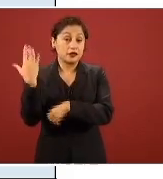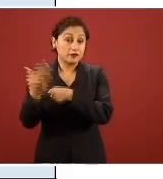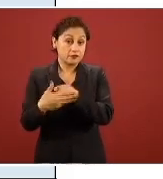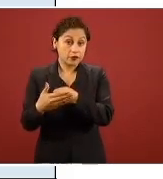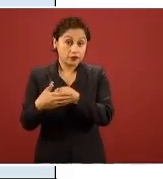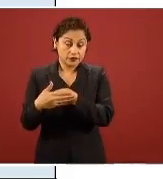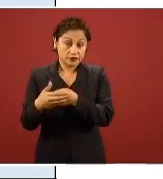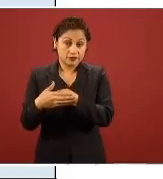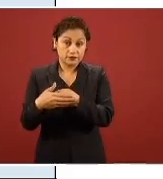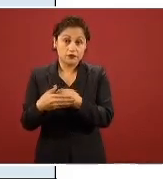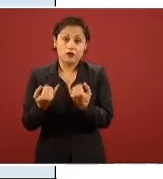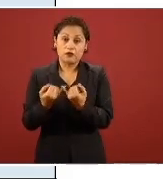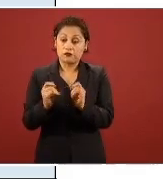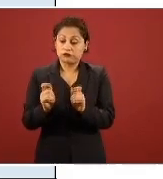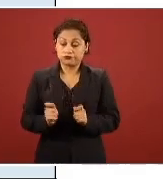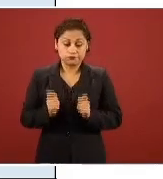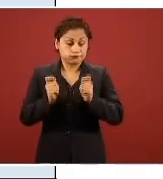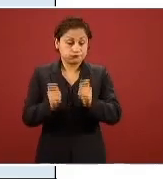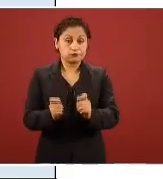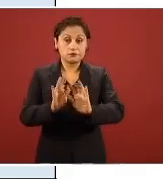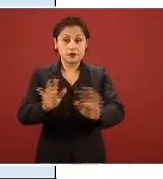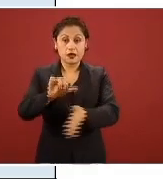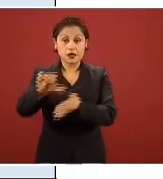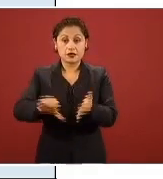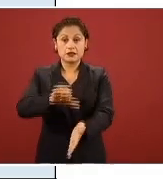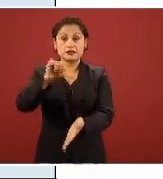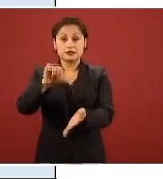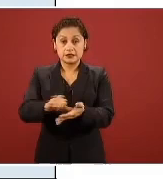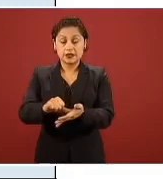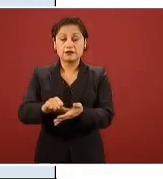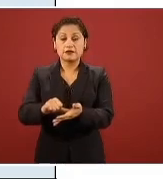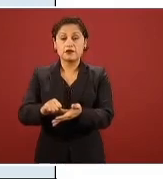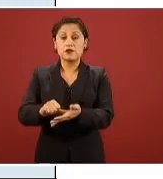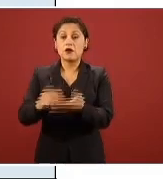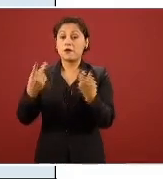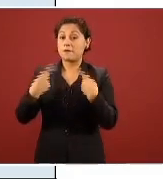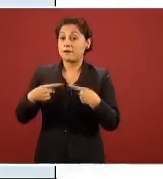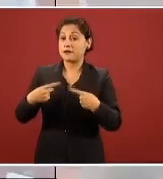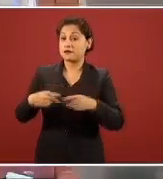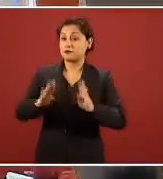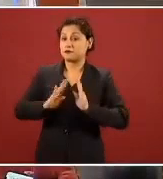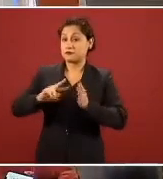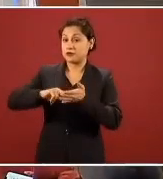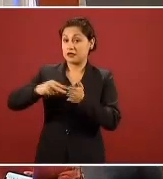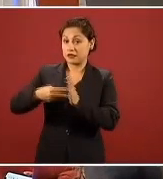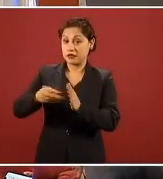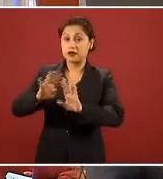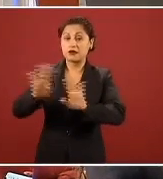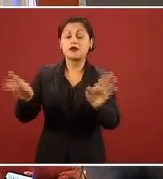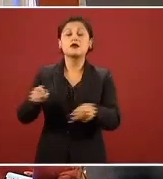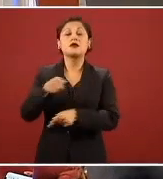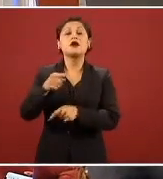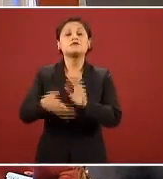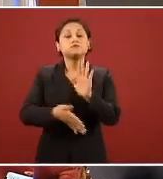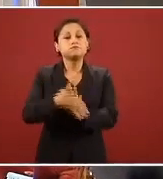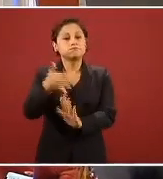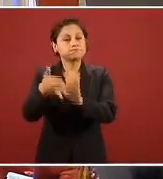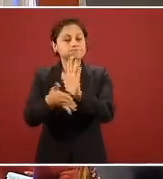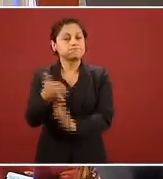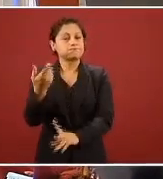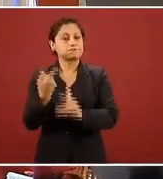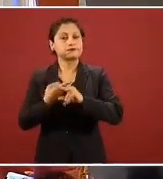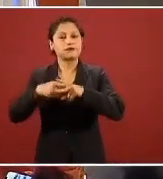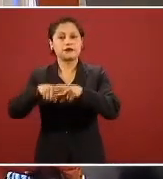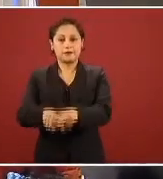estas instalaciones ya concluidas, nuestros ingenieros pasen a seguir la construcción de las que corresponden